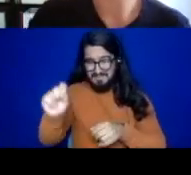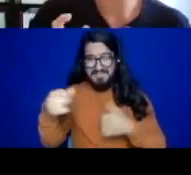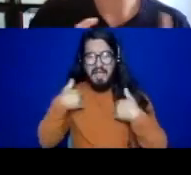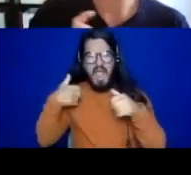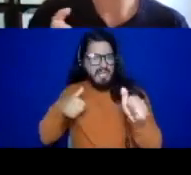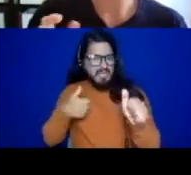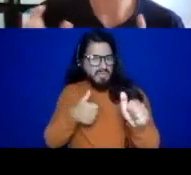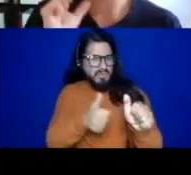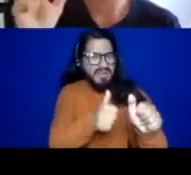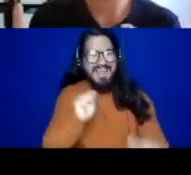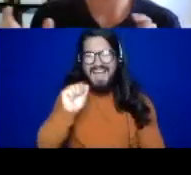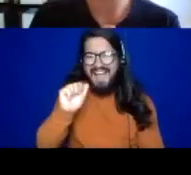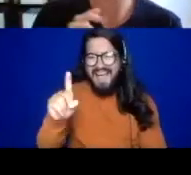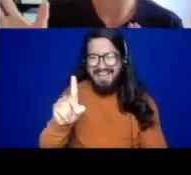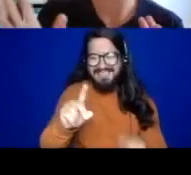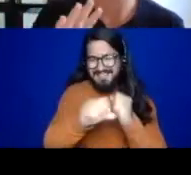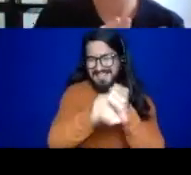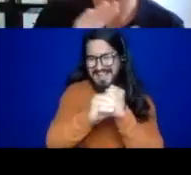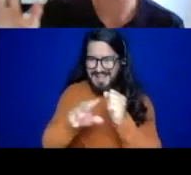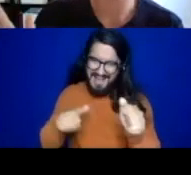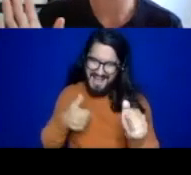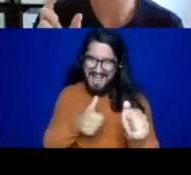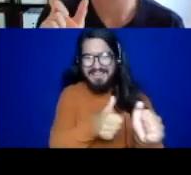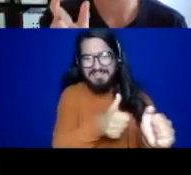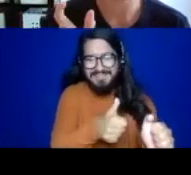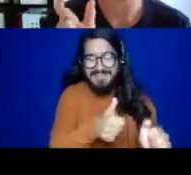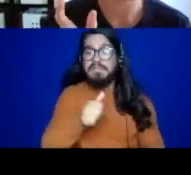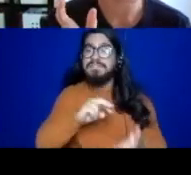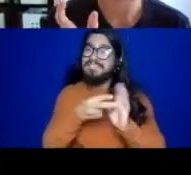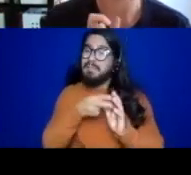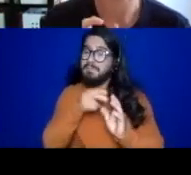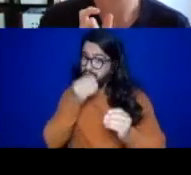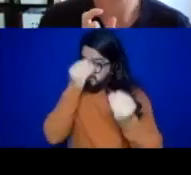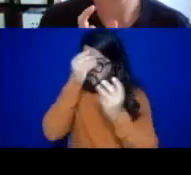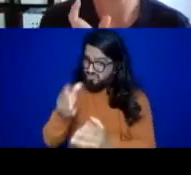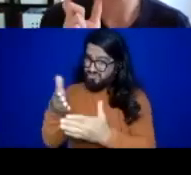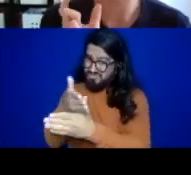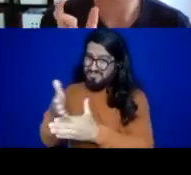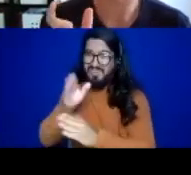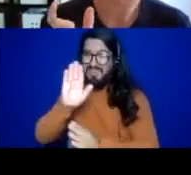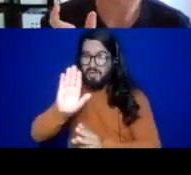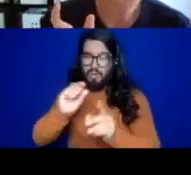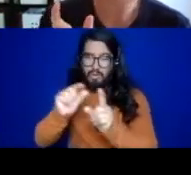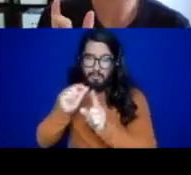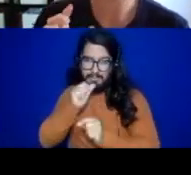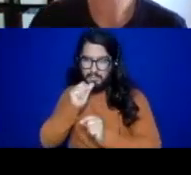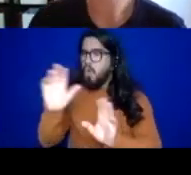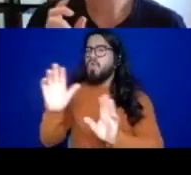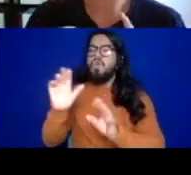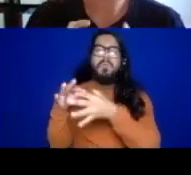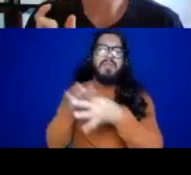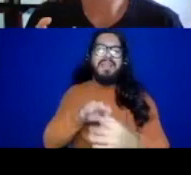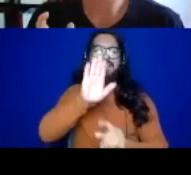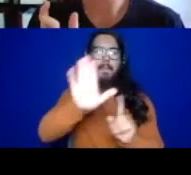estaban rastreando y lo estaban usando. No es comunicando tu contraseñas, pero sí